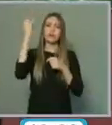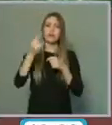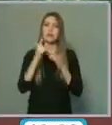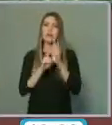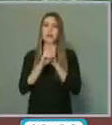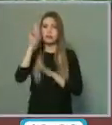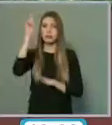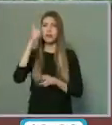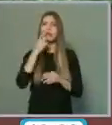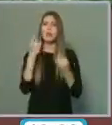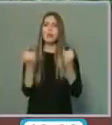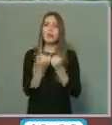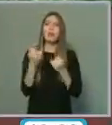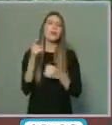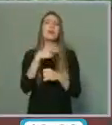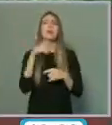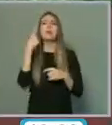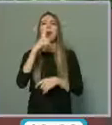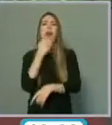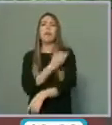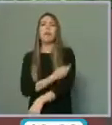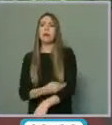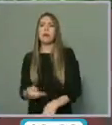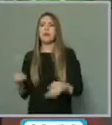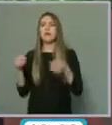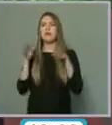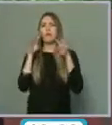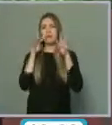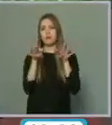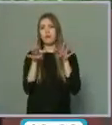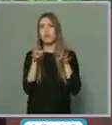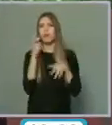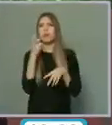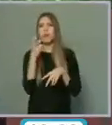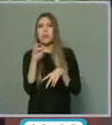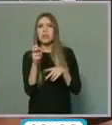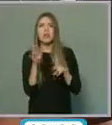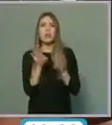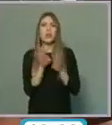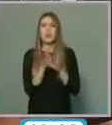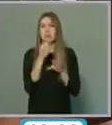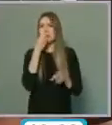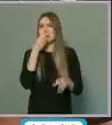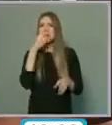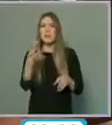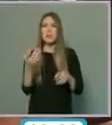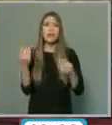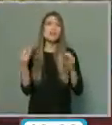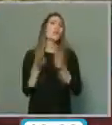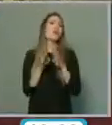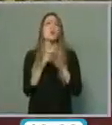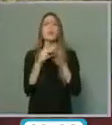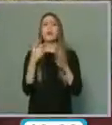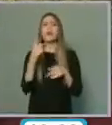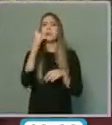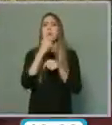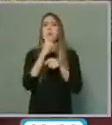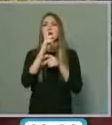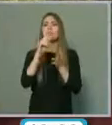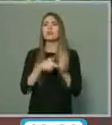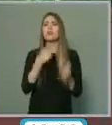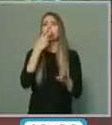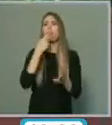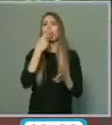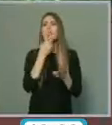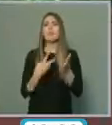se junte para ver este tipo de eventos, Así ¿no? Que están buenísimos. O sea, es como cuando la primera vez que el hombre pisó la luna. Totalmente,